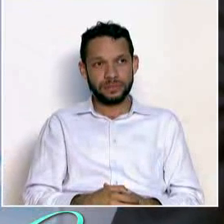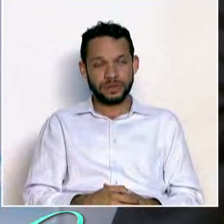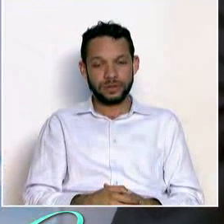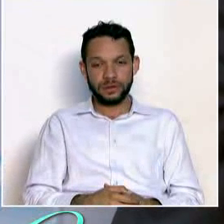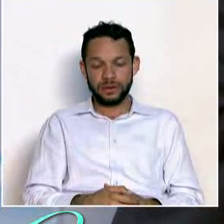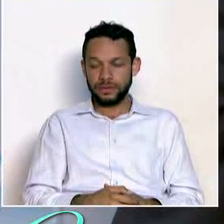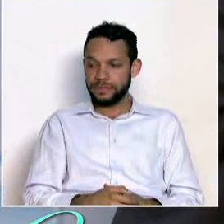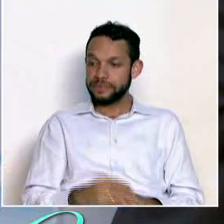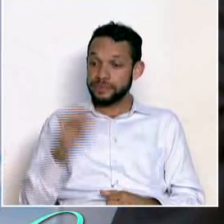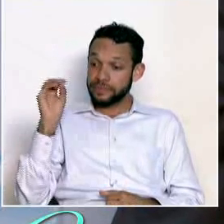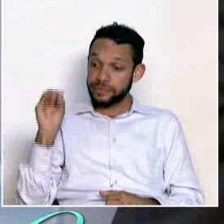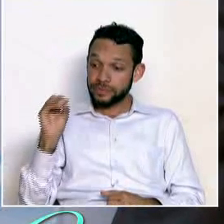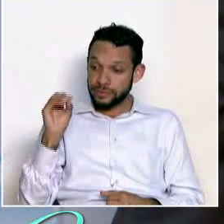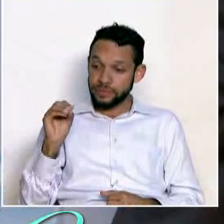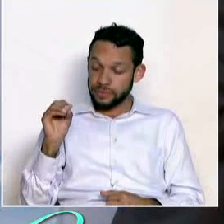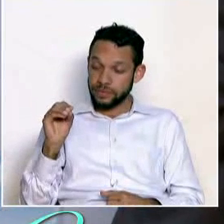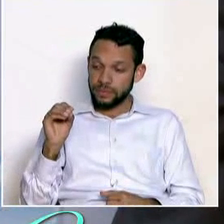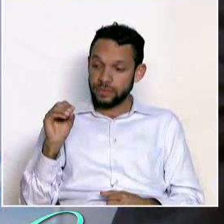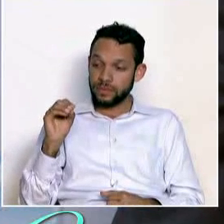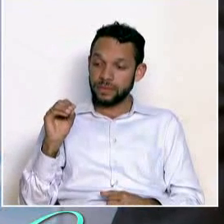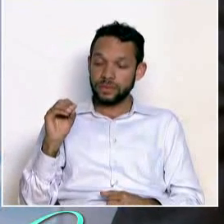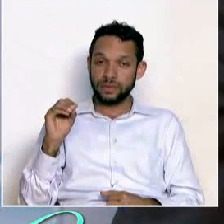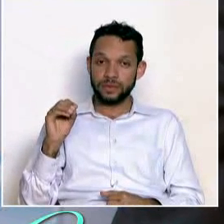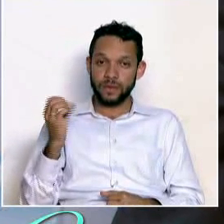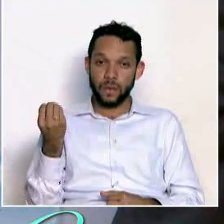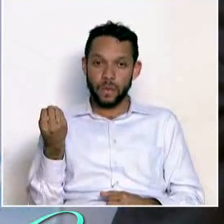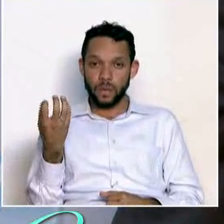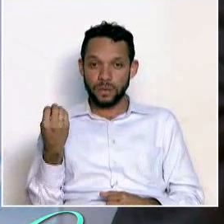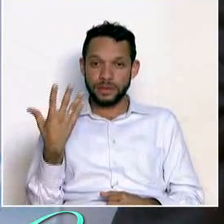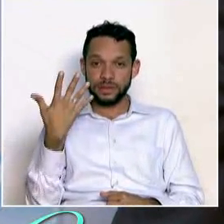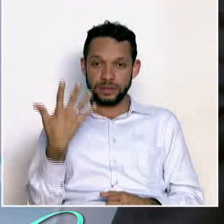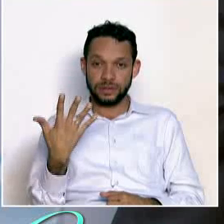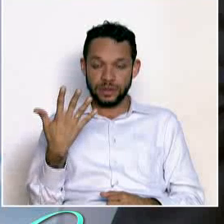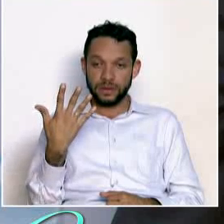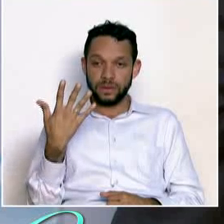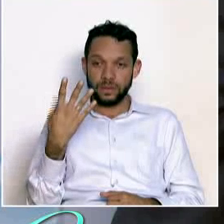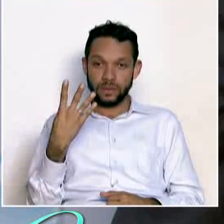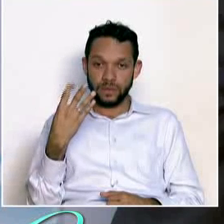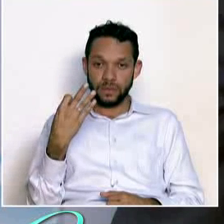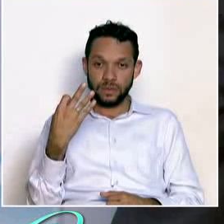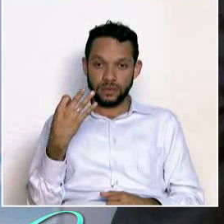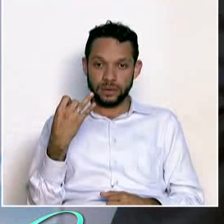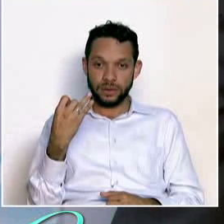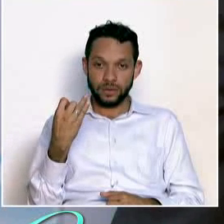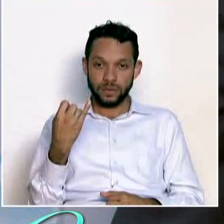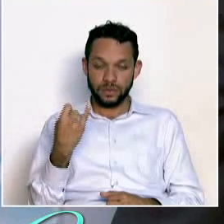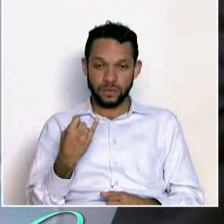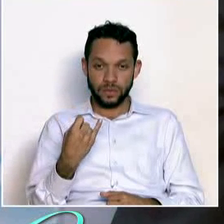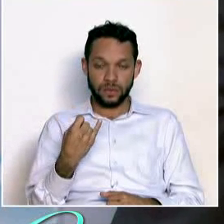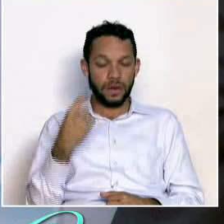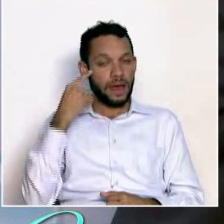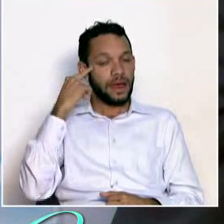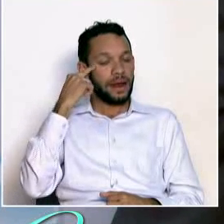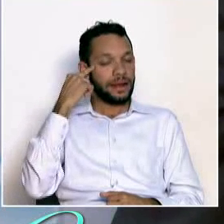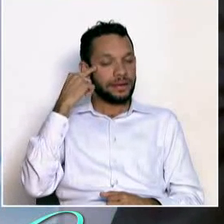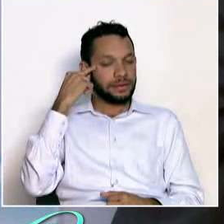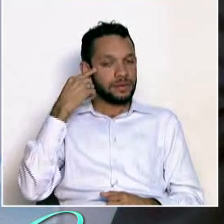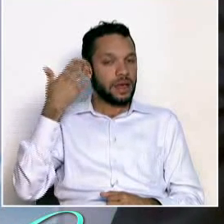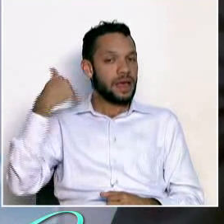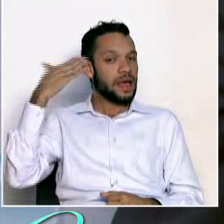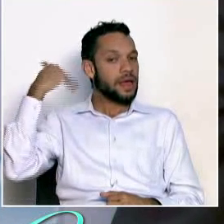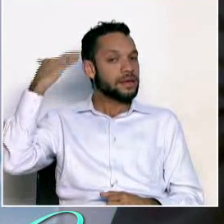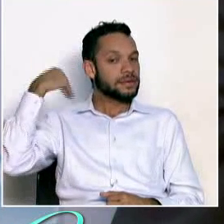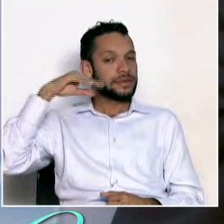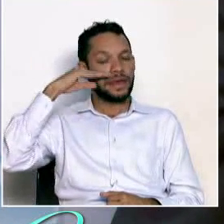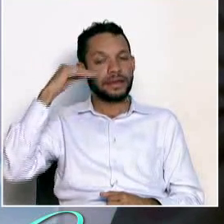Al escuchar mi voz contar regresivamente del 5 al 1, tu mente va a regresar a una